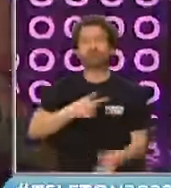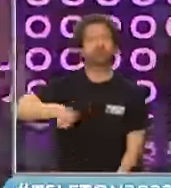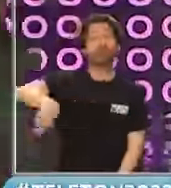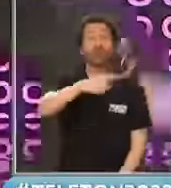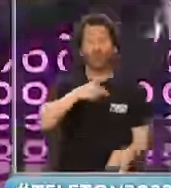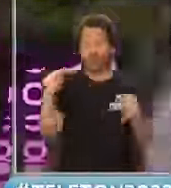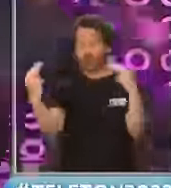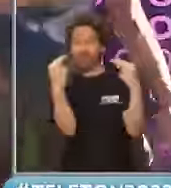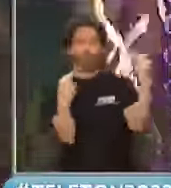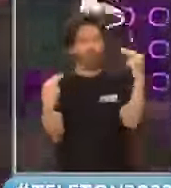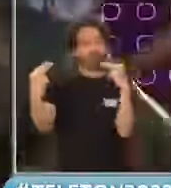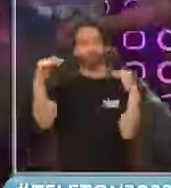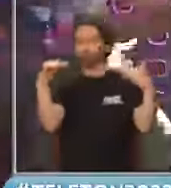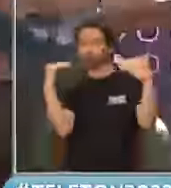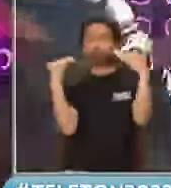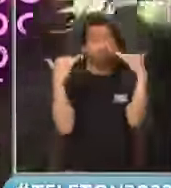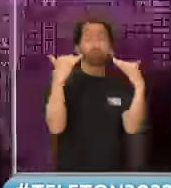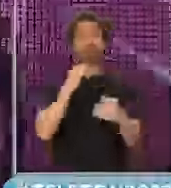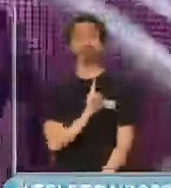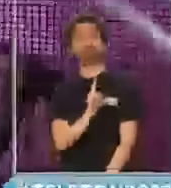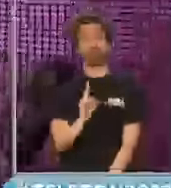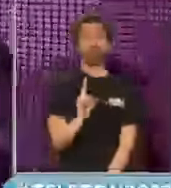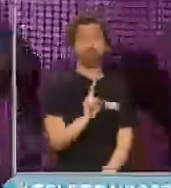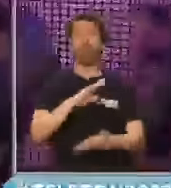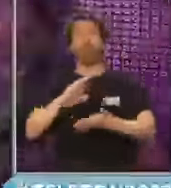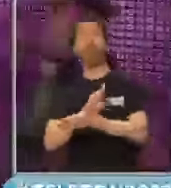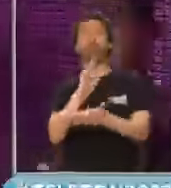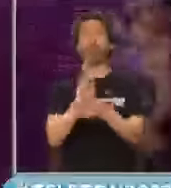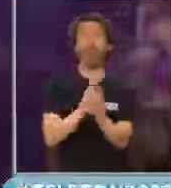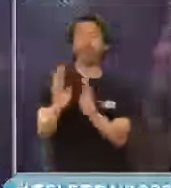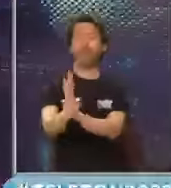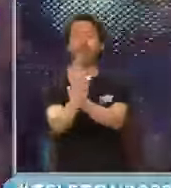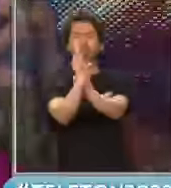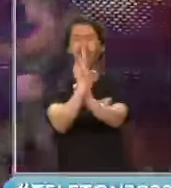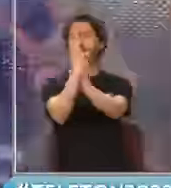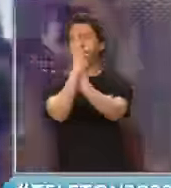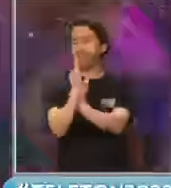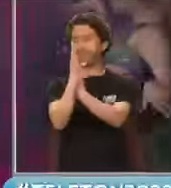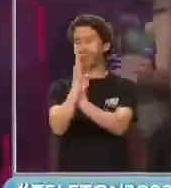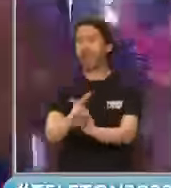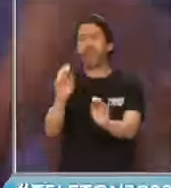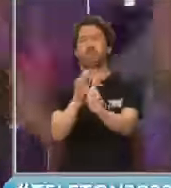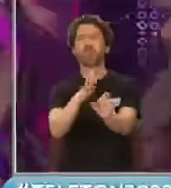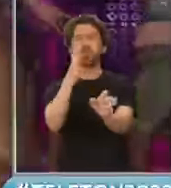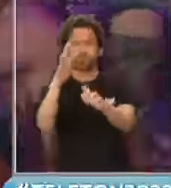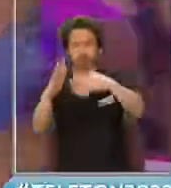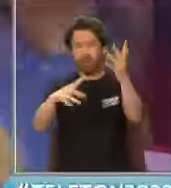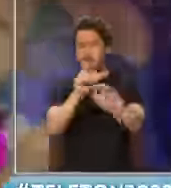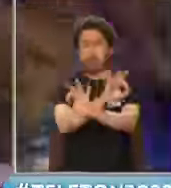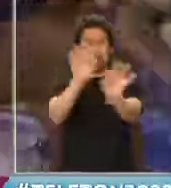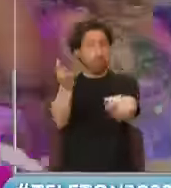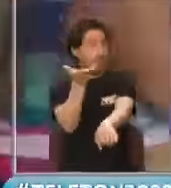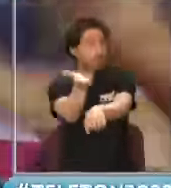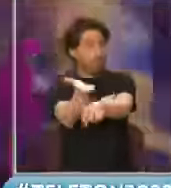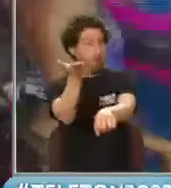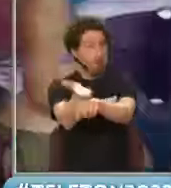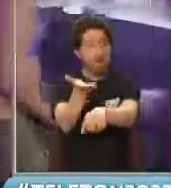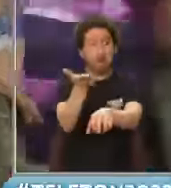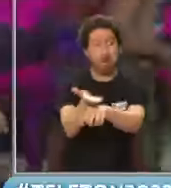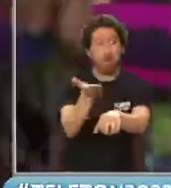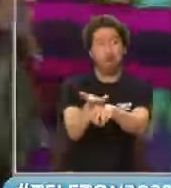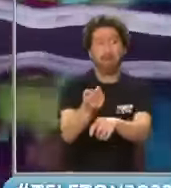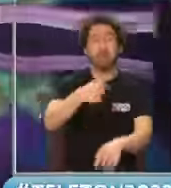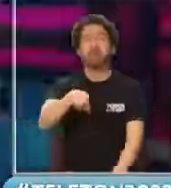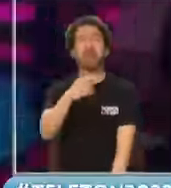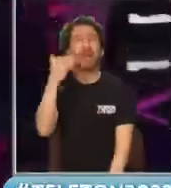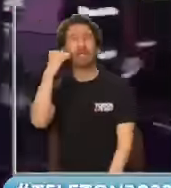mundo mira y si llegamos al party, todos hacen fila con diamantes que yo nunca les pedí. Ya facturando